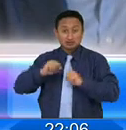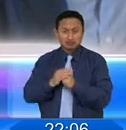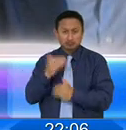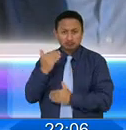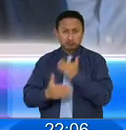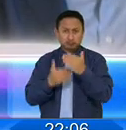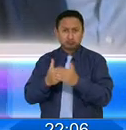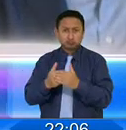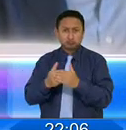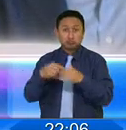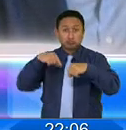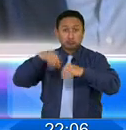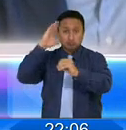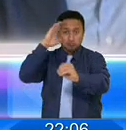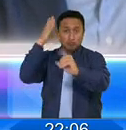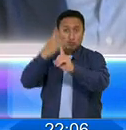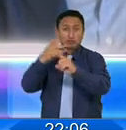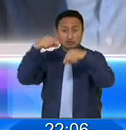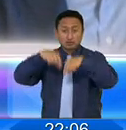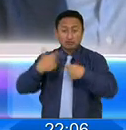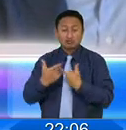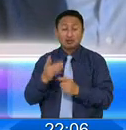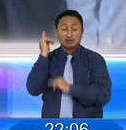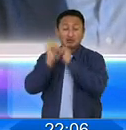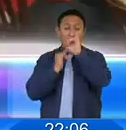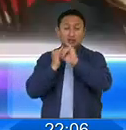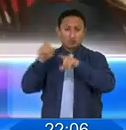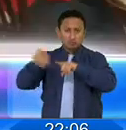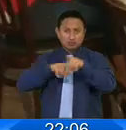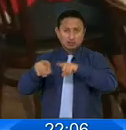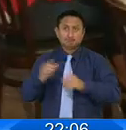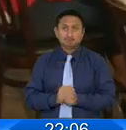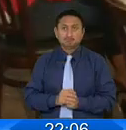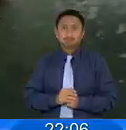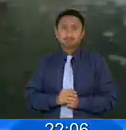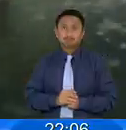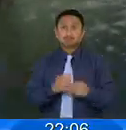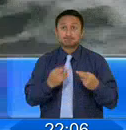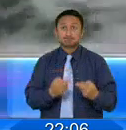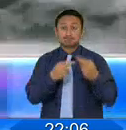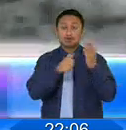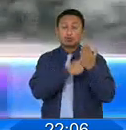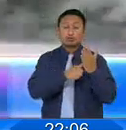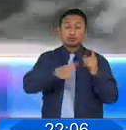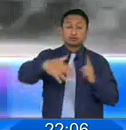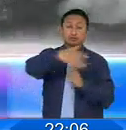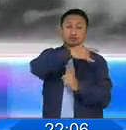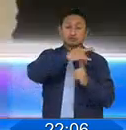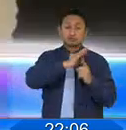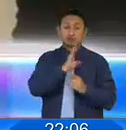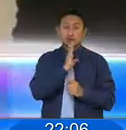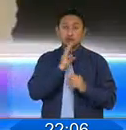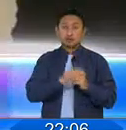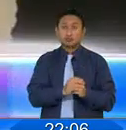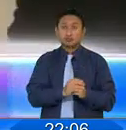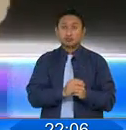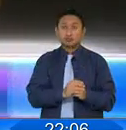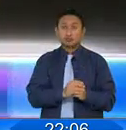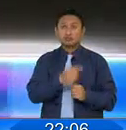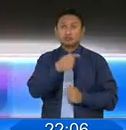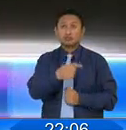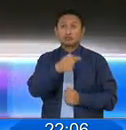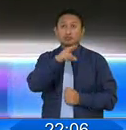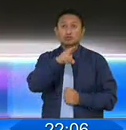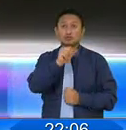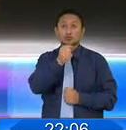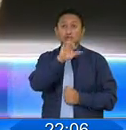a lo que queremos, que es que puedan ir a competir en el exterior. A cargo del Ministerio de Ambiente y Agua estará Gustavo Manrique, quien